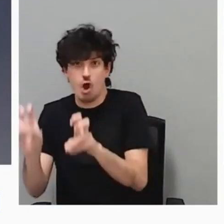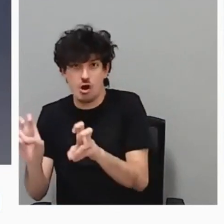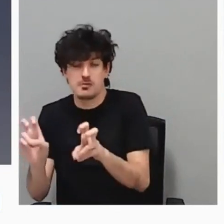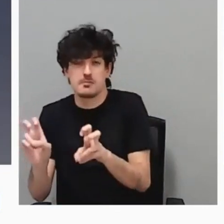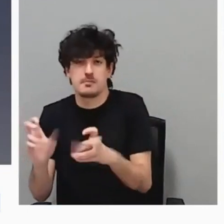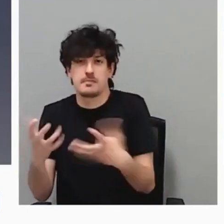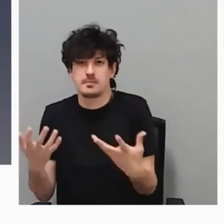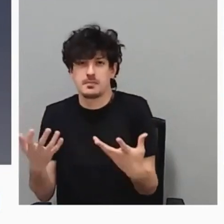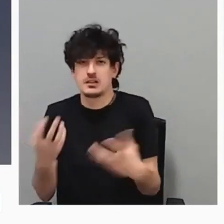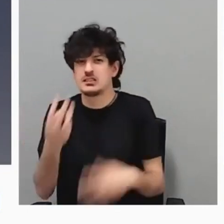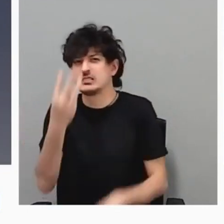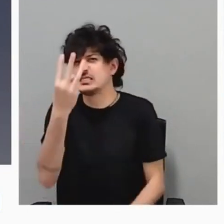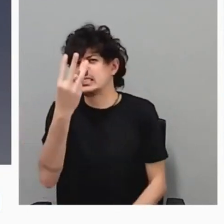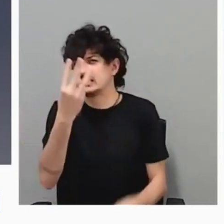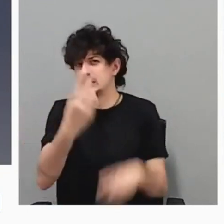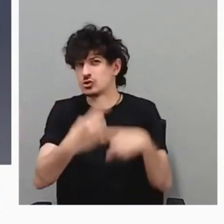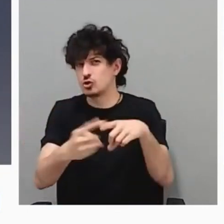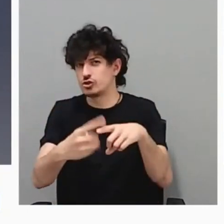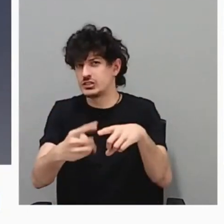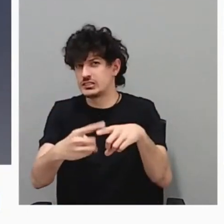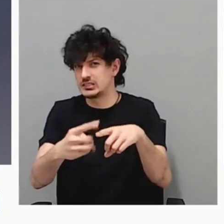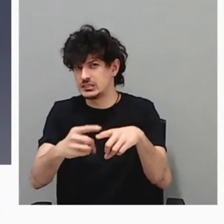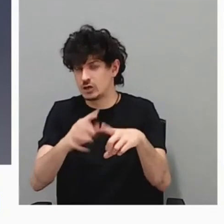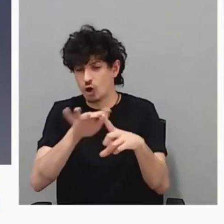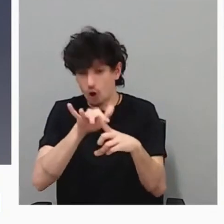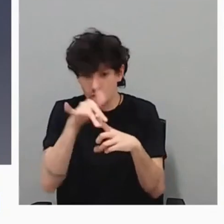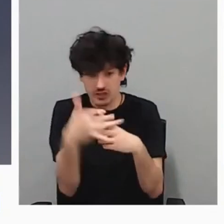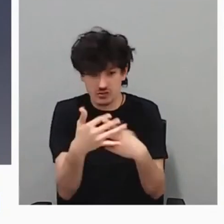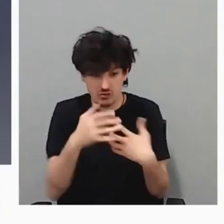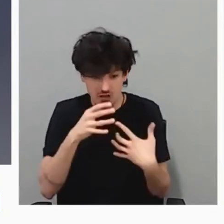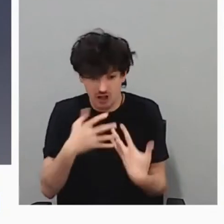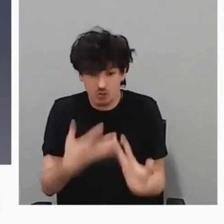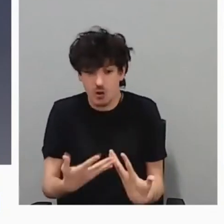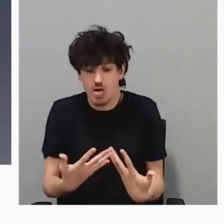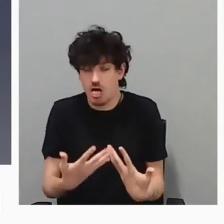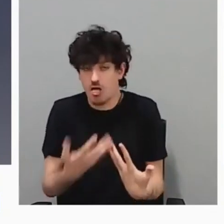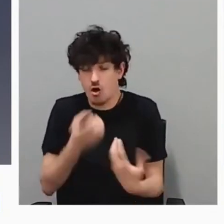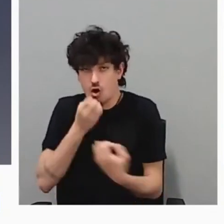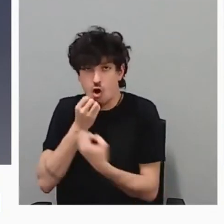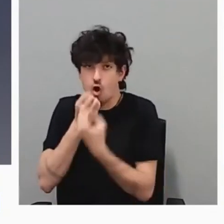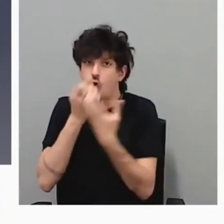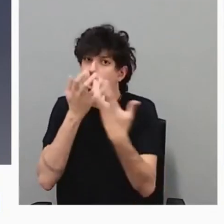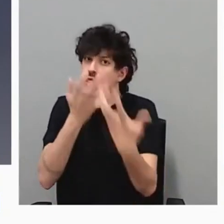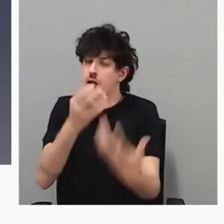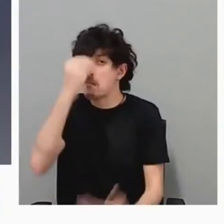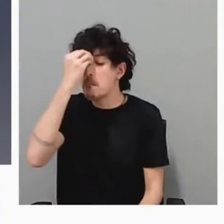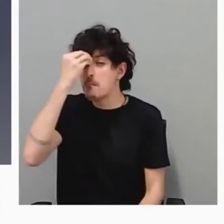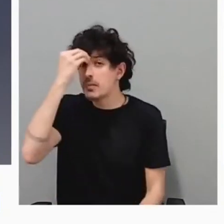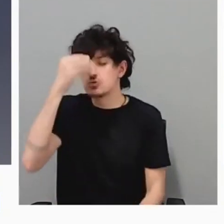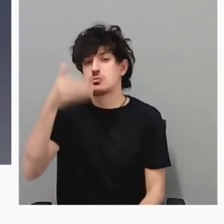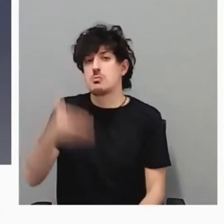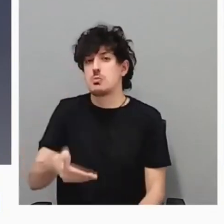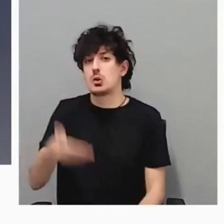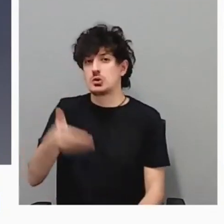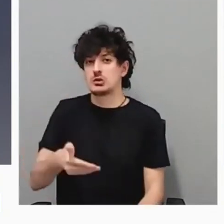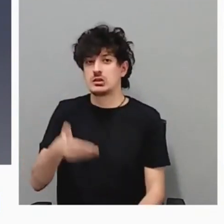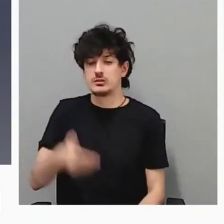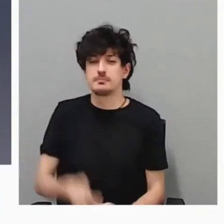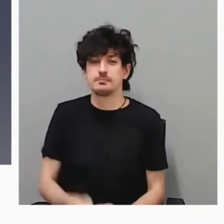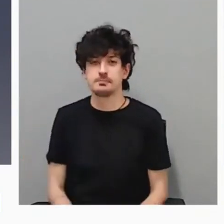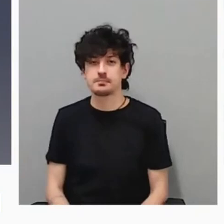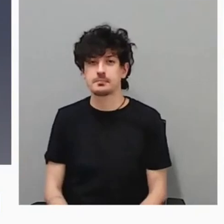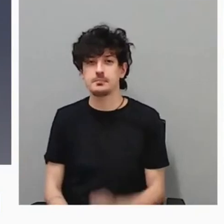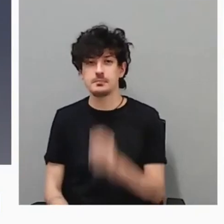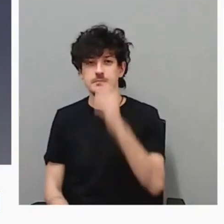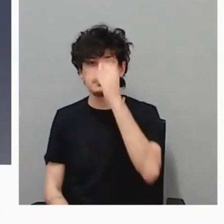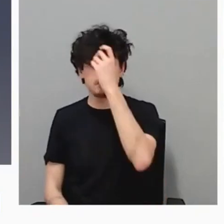3 cosas del contexto o de la actualidad que creo que son importantes y que quizás salgan ahora en la mesa, ¿no? Una que creo que se ha